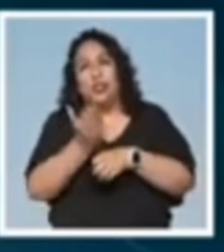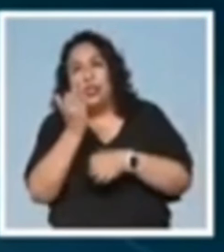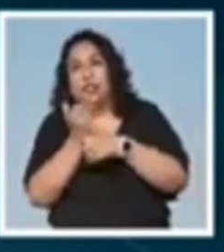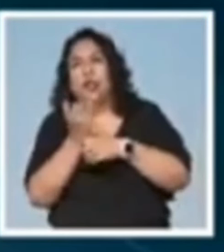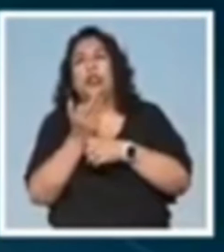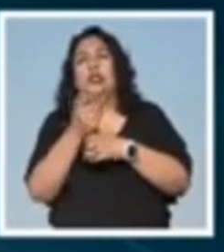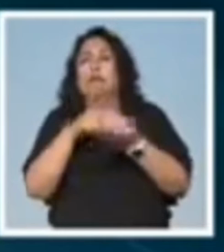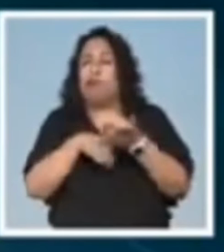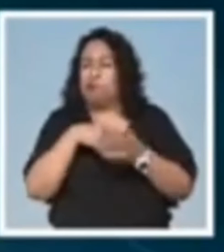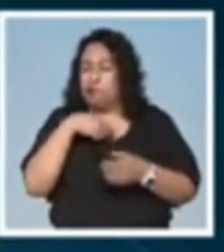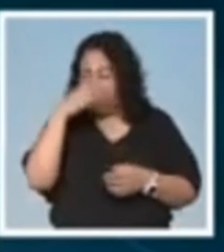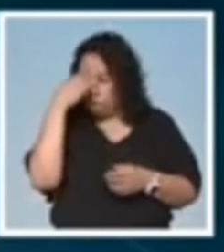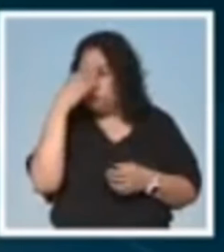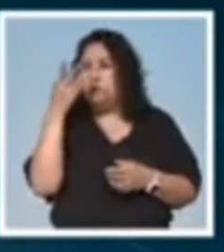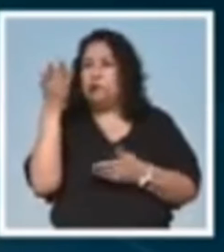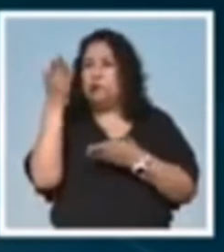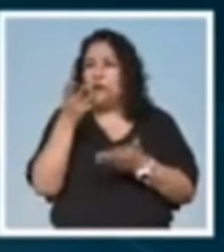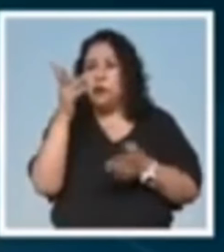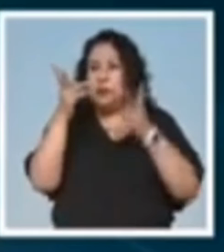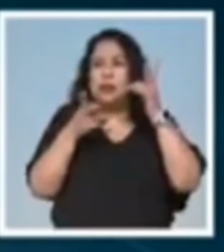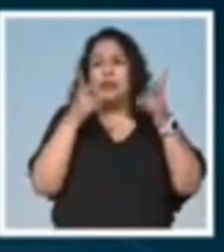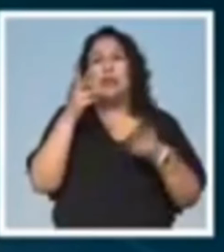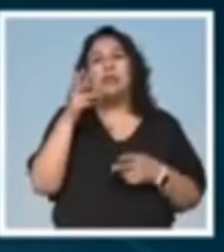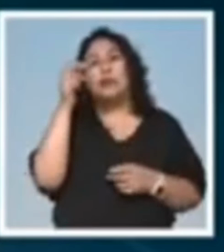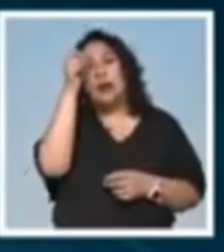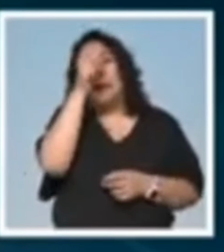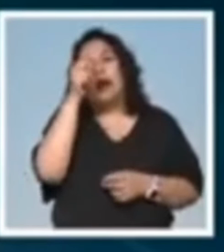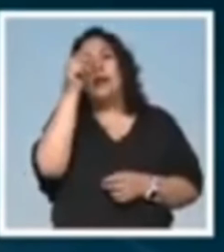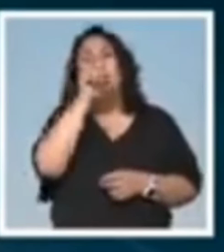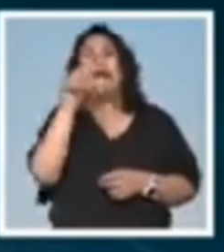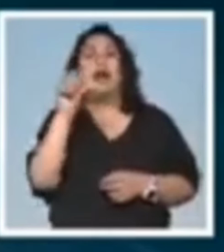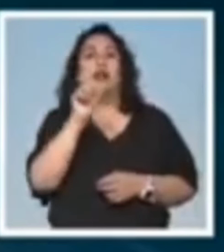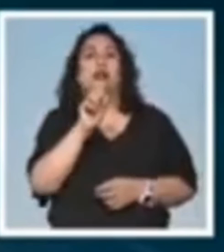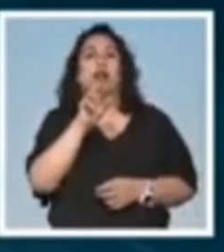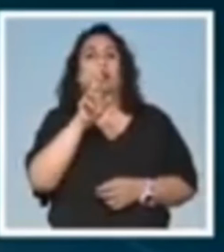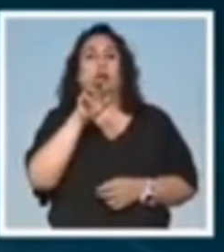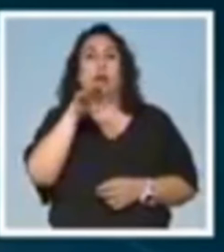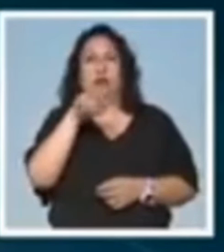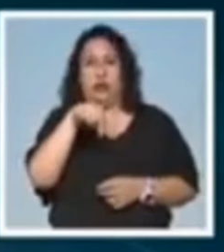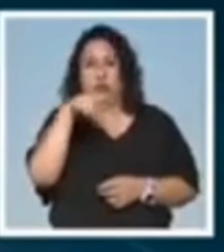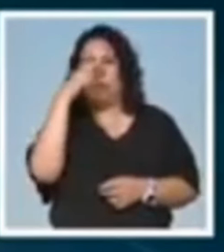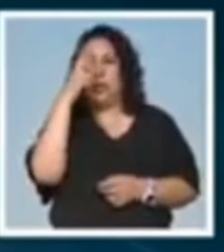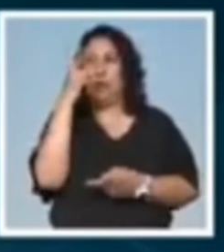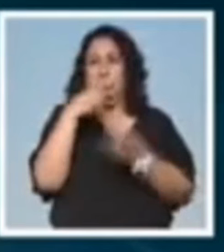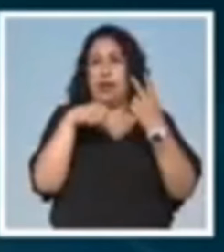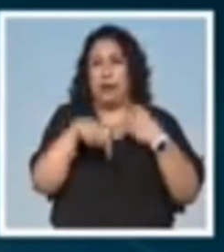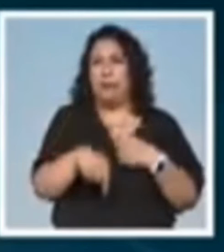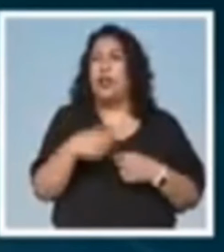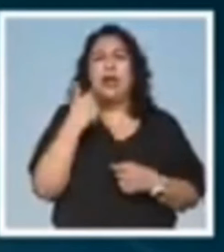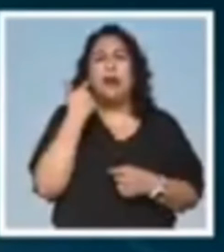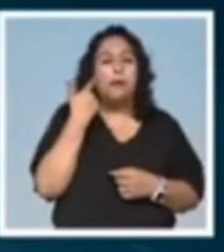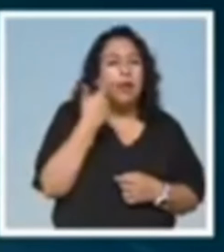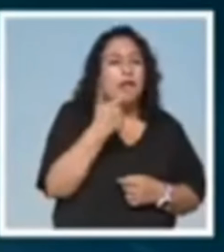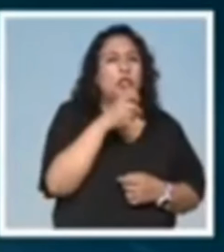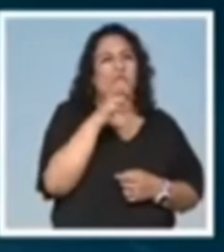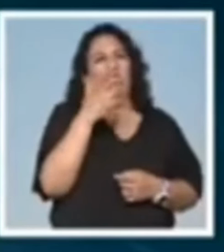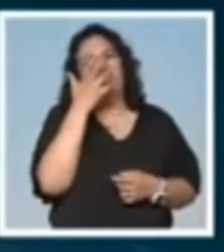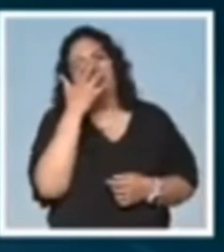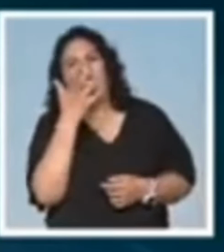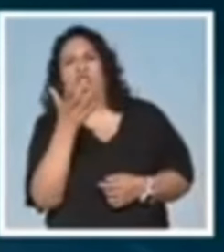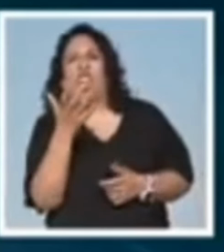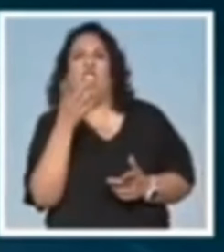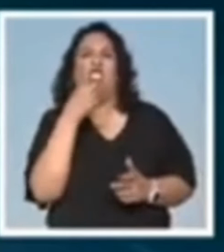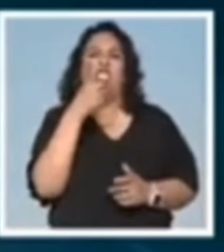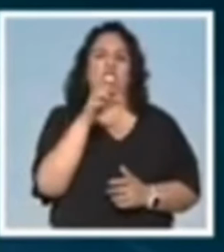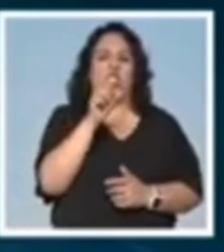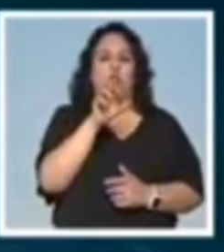pero reflexiva sobre la visita del padre del surrealismo a nuestro país. No nos queríamos acercar al surrealismo desde la seriedad y decir